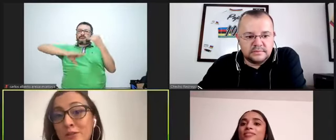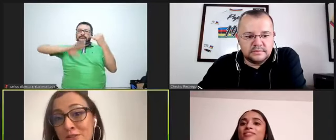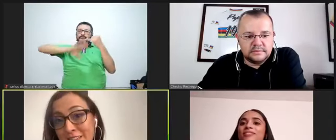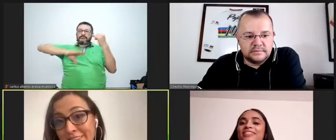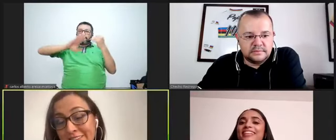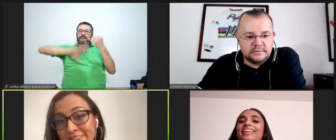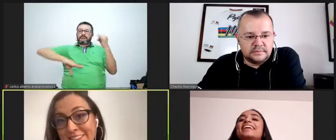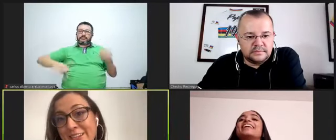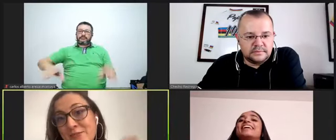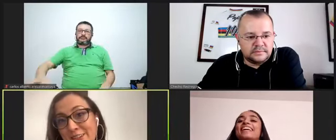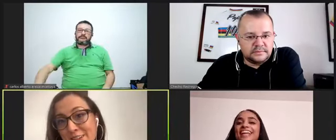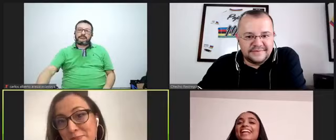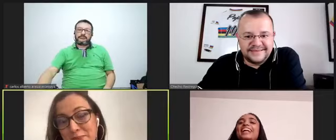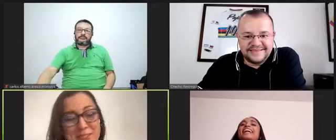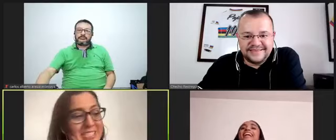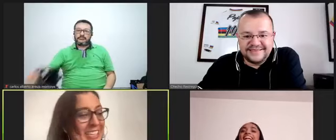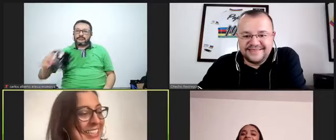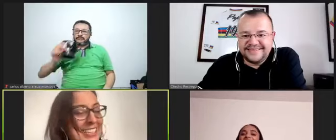el postre.